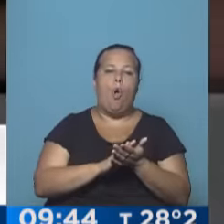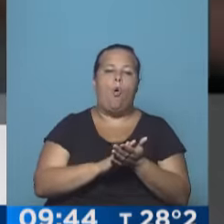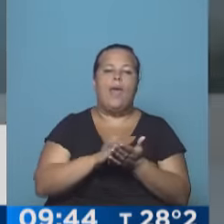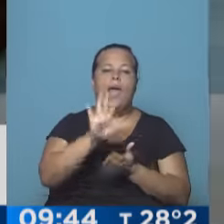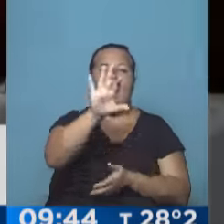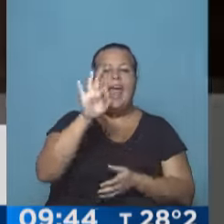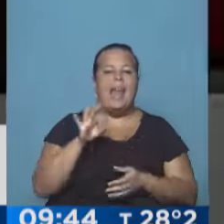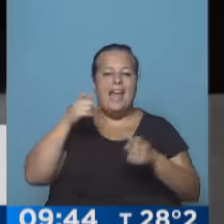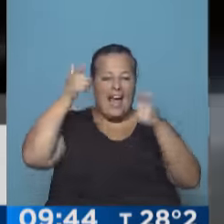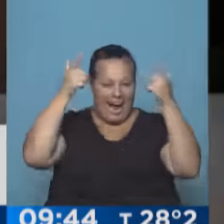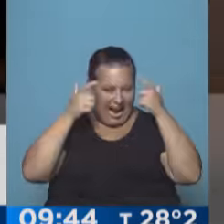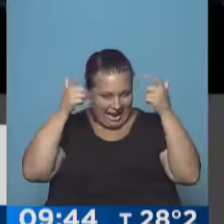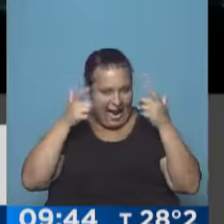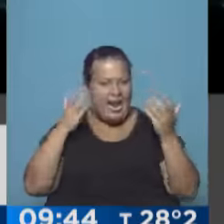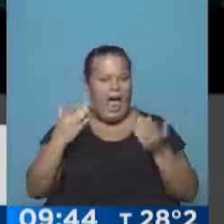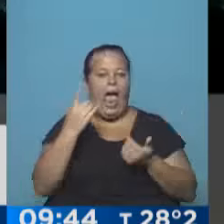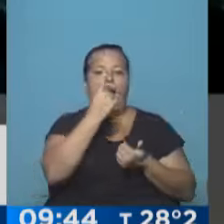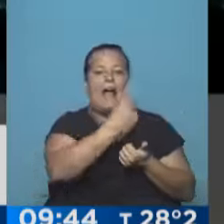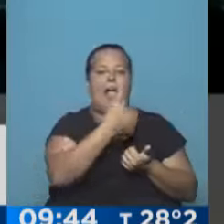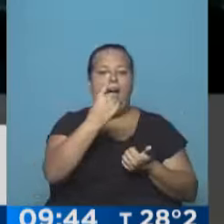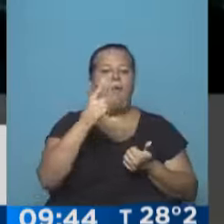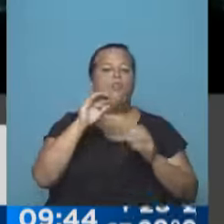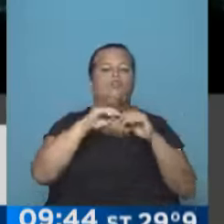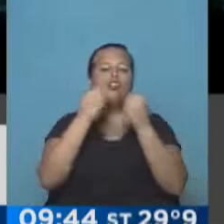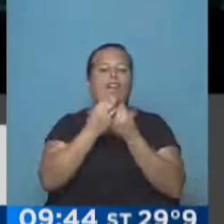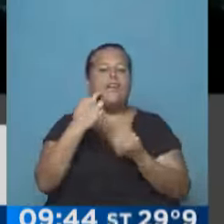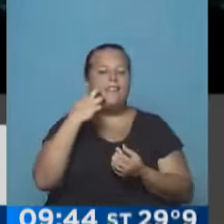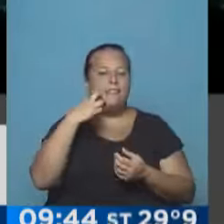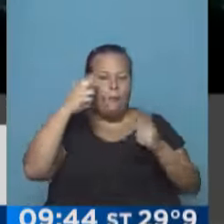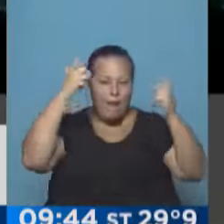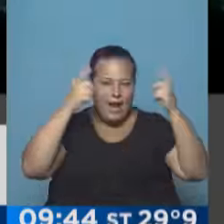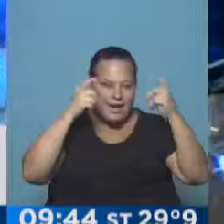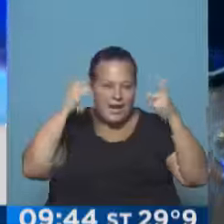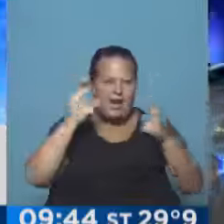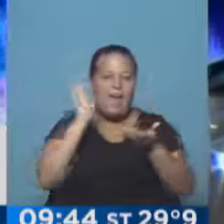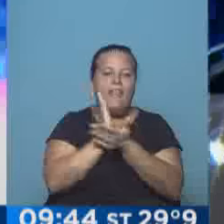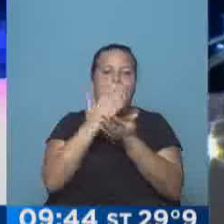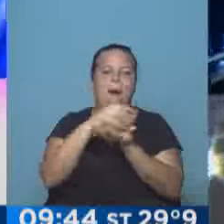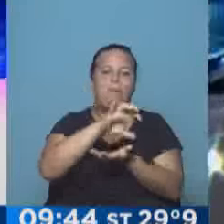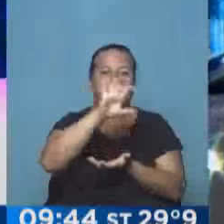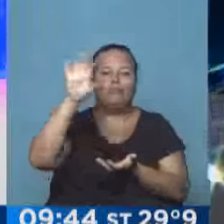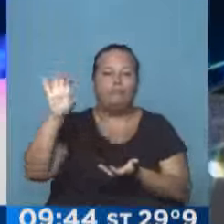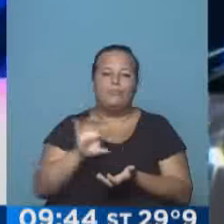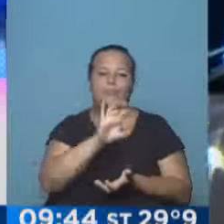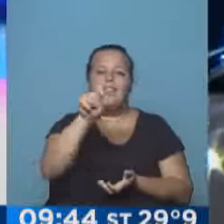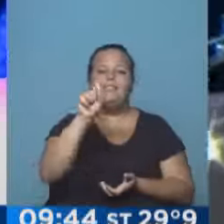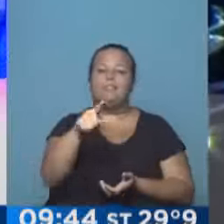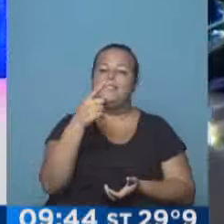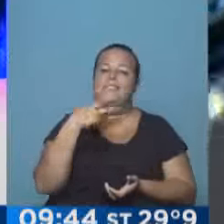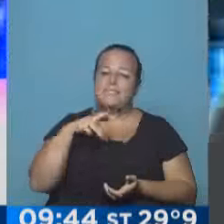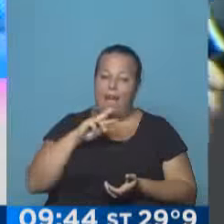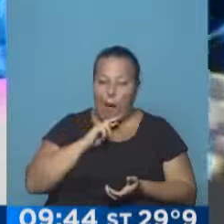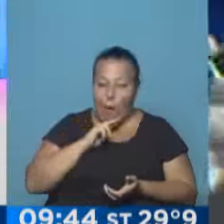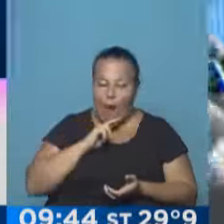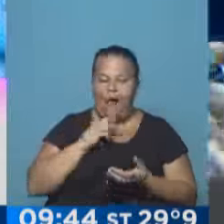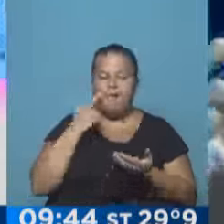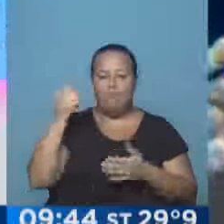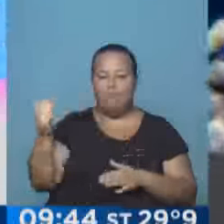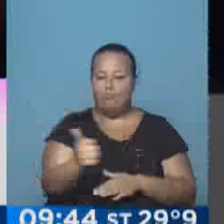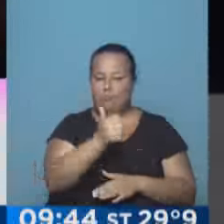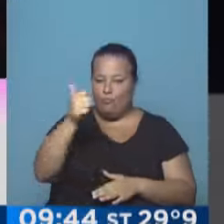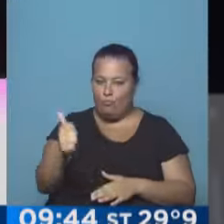de la reina, sí, con cada una de las 19 reinas departamentales de San Juan haciendo su